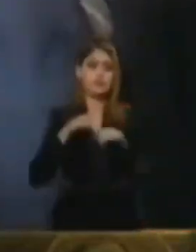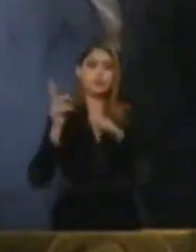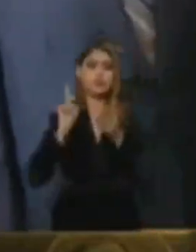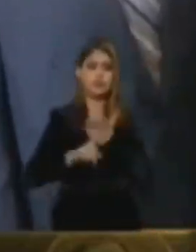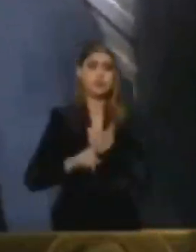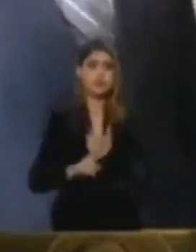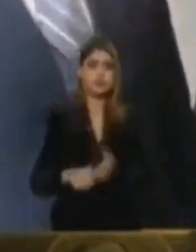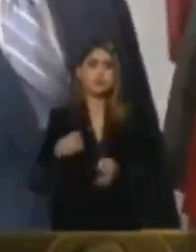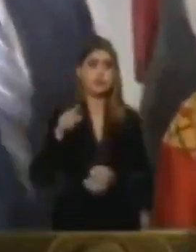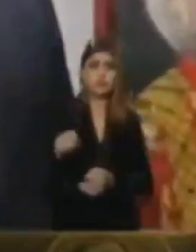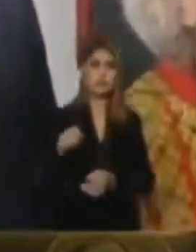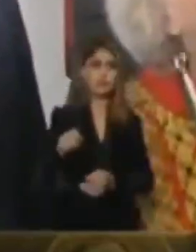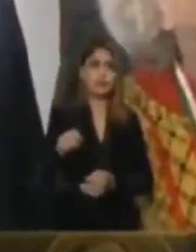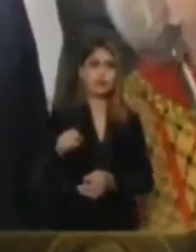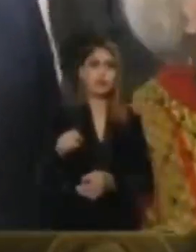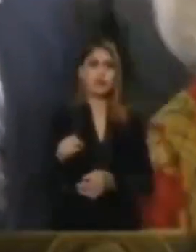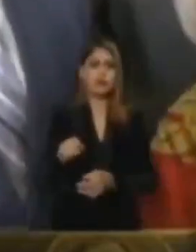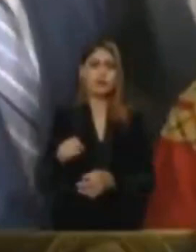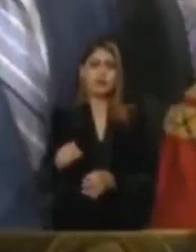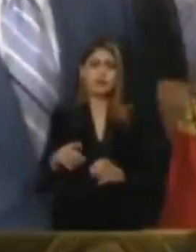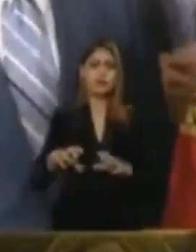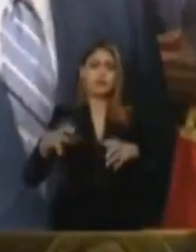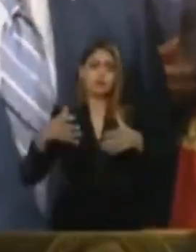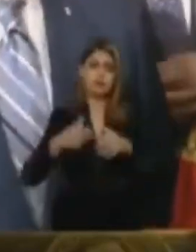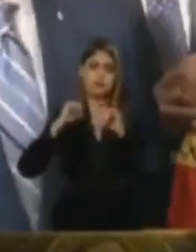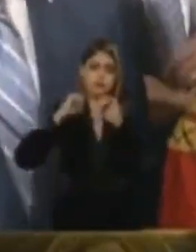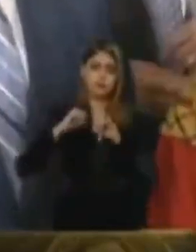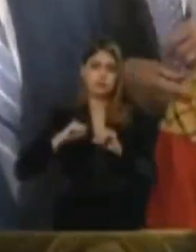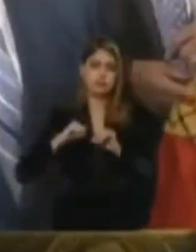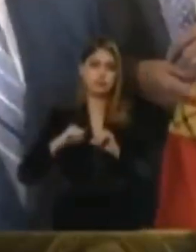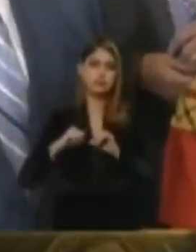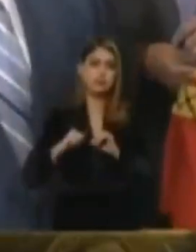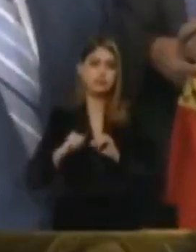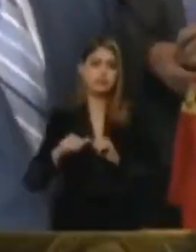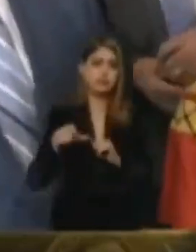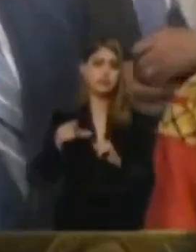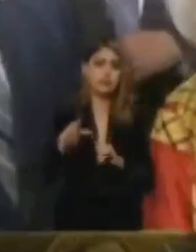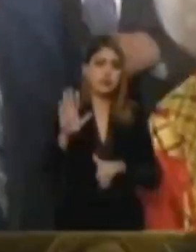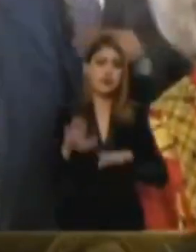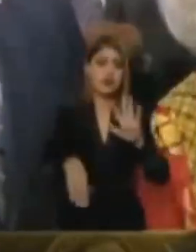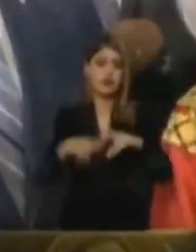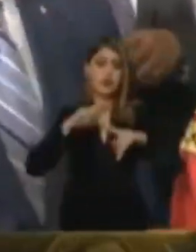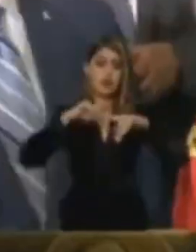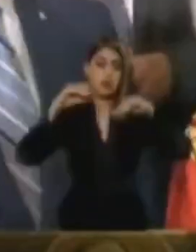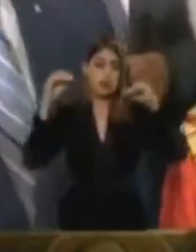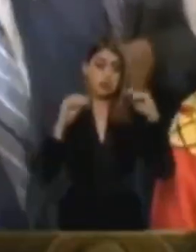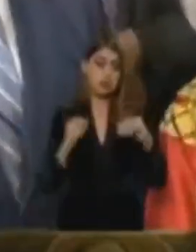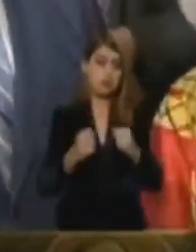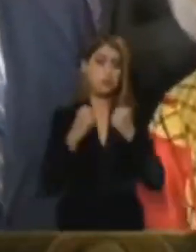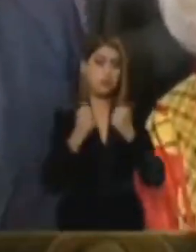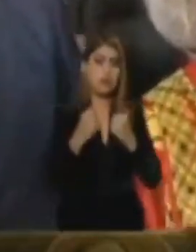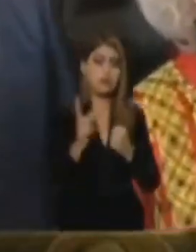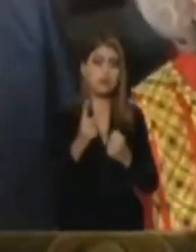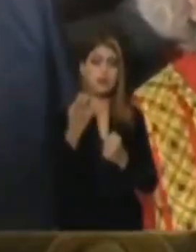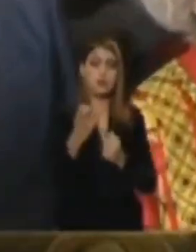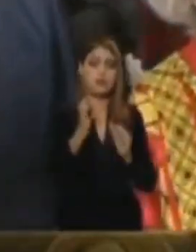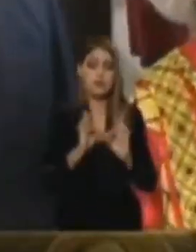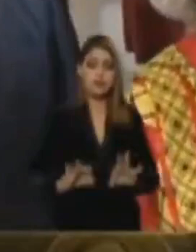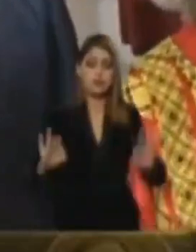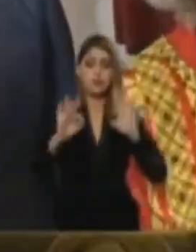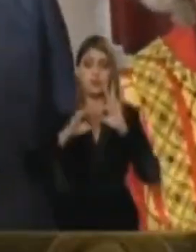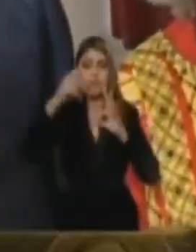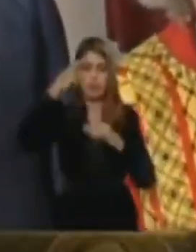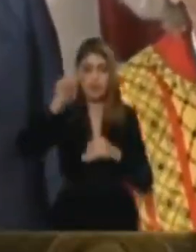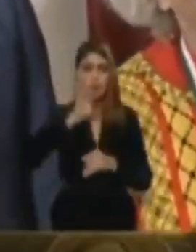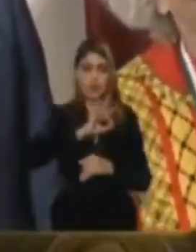vive en un órgano viviente, a veces con debates intensos, pero que son fundamentales para la